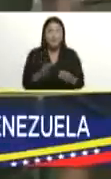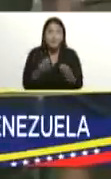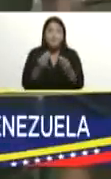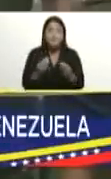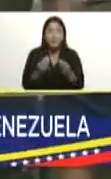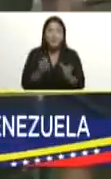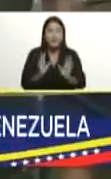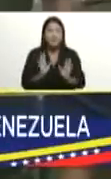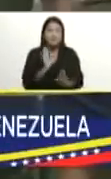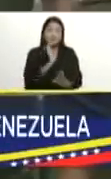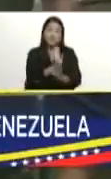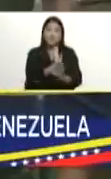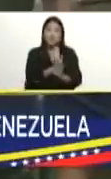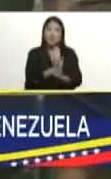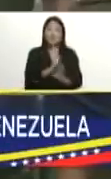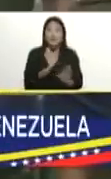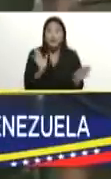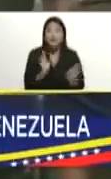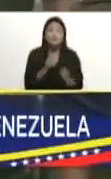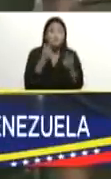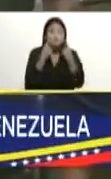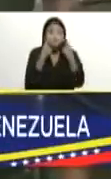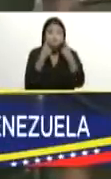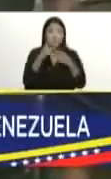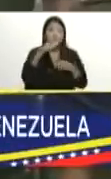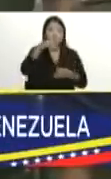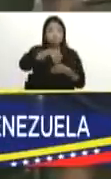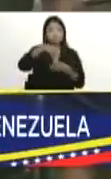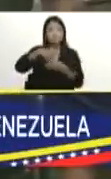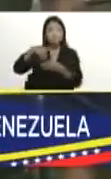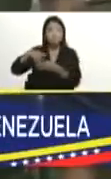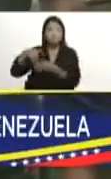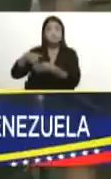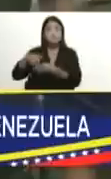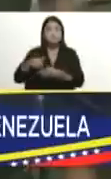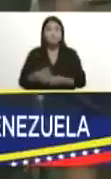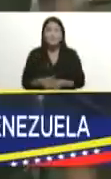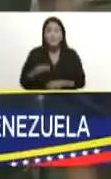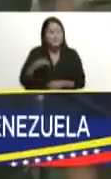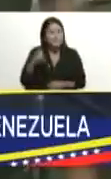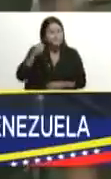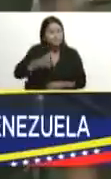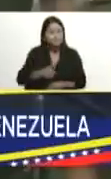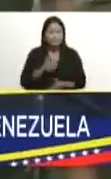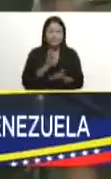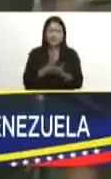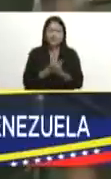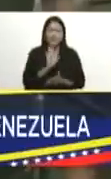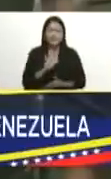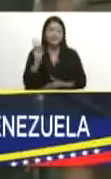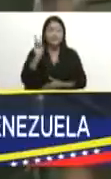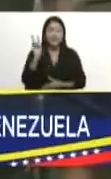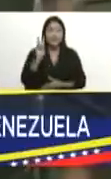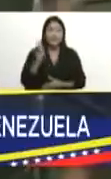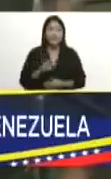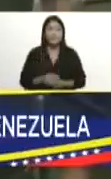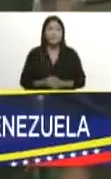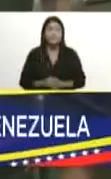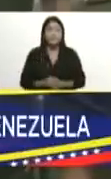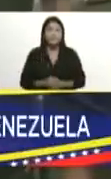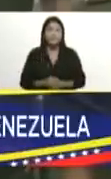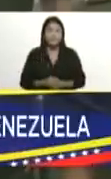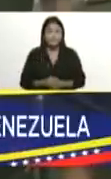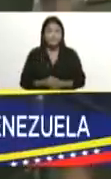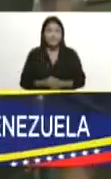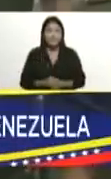valer esas elecciones, unas elecciones como siempre hemos dicho y como siempre las hemos ejecutado aquí en Venezuela, en un largo proceso